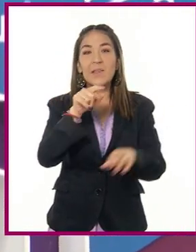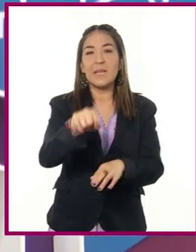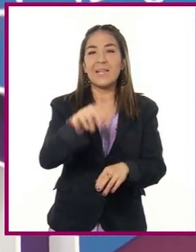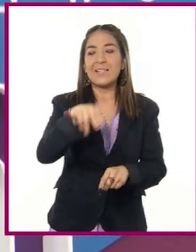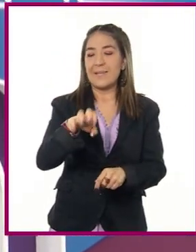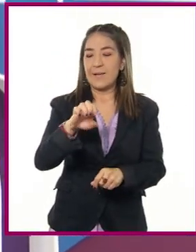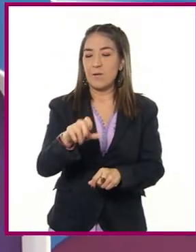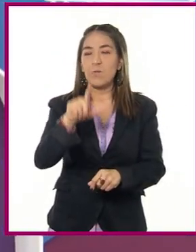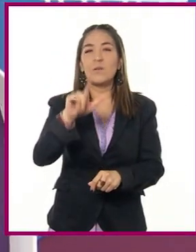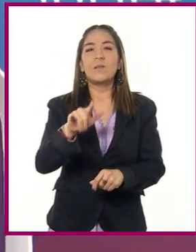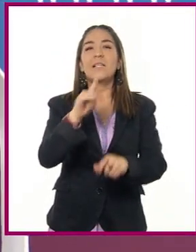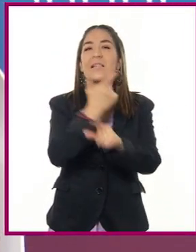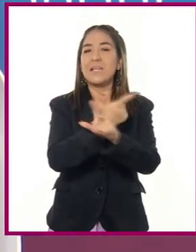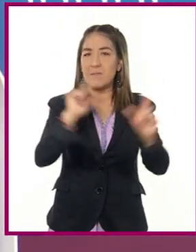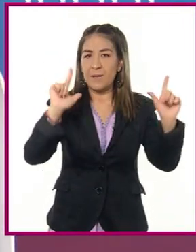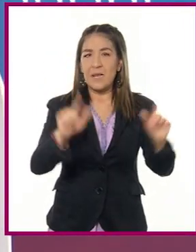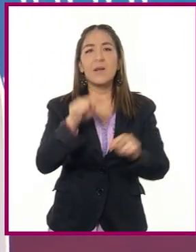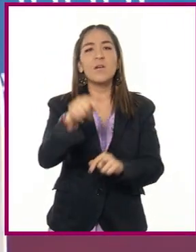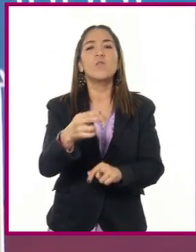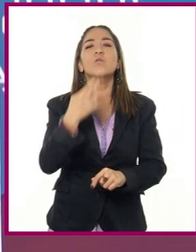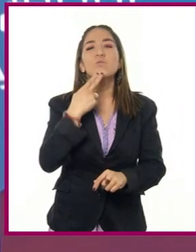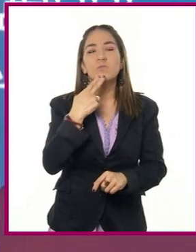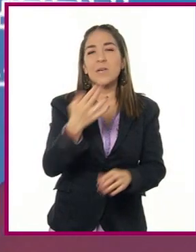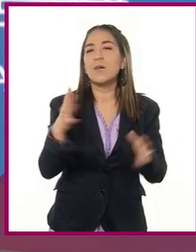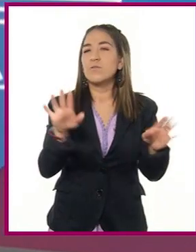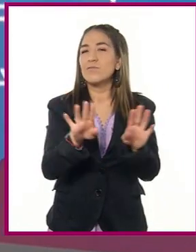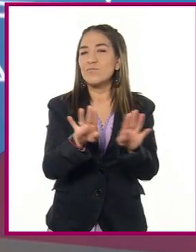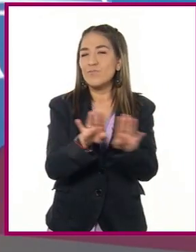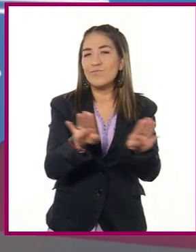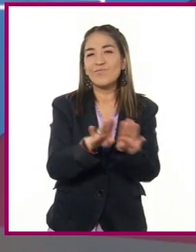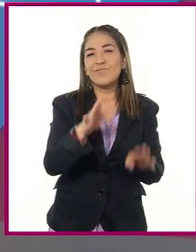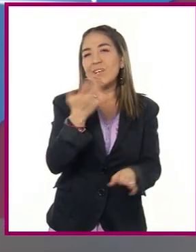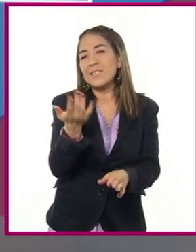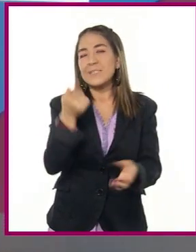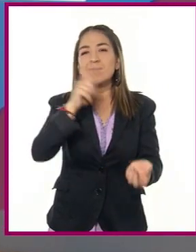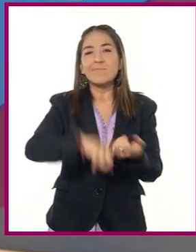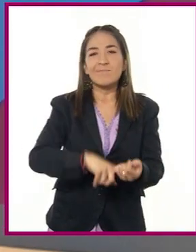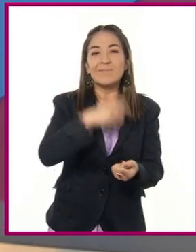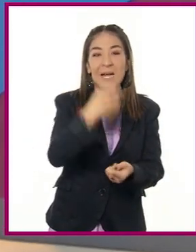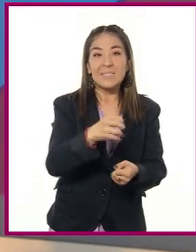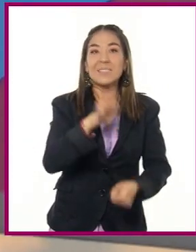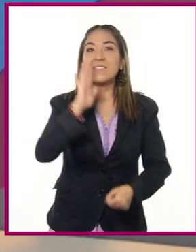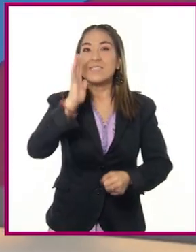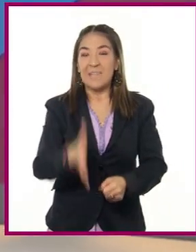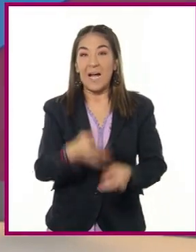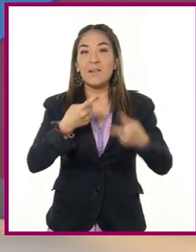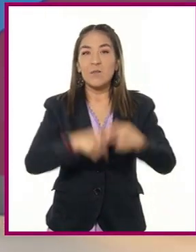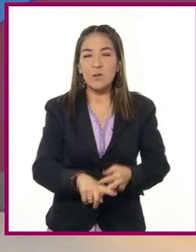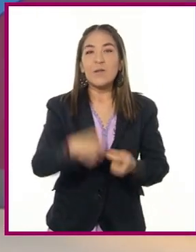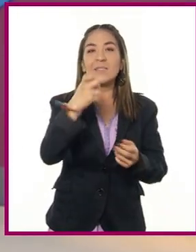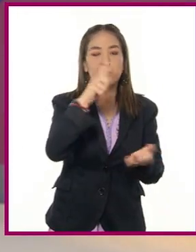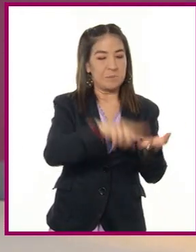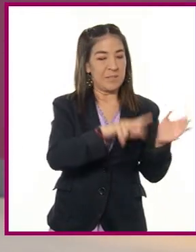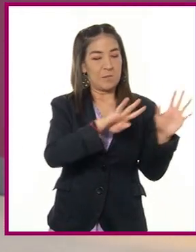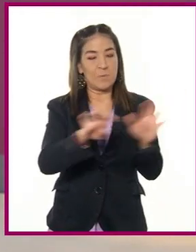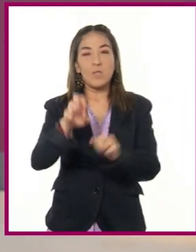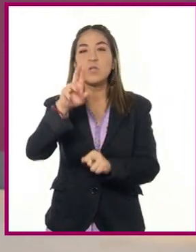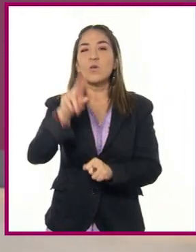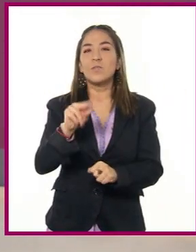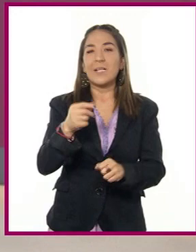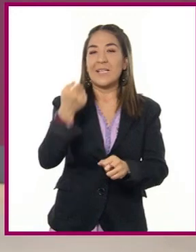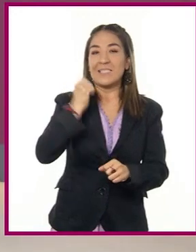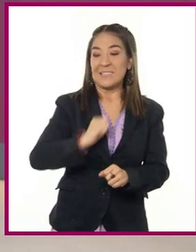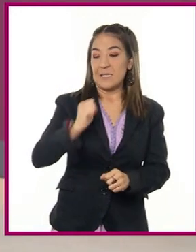neoliberalismo, comenzó a usarse de un modo más o menos habitual en la década de los 80 del siglo pasado y se